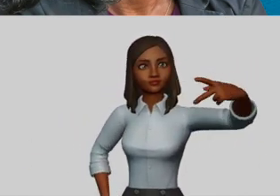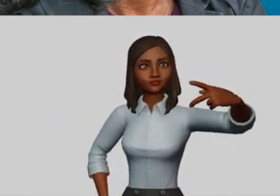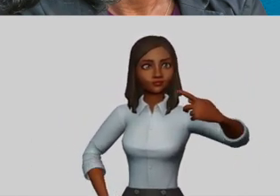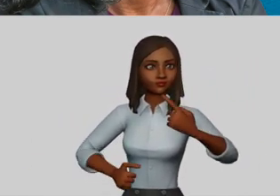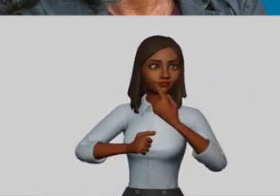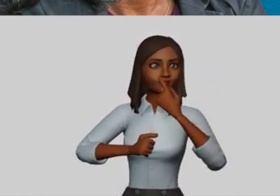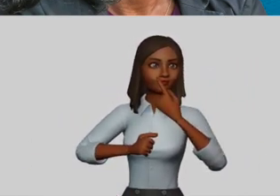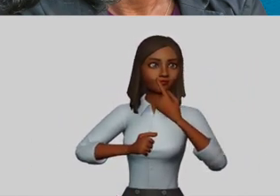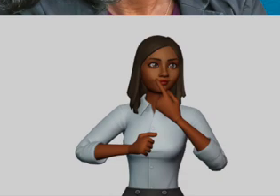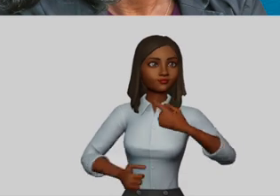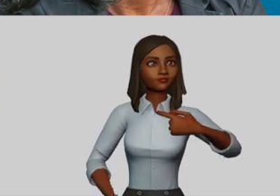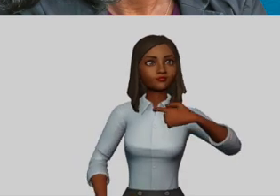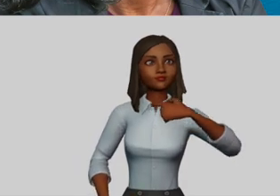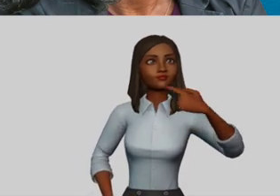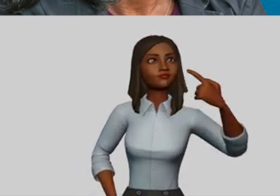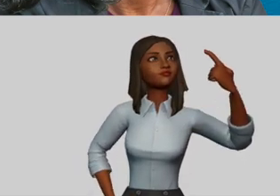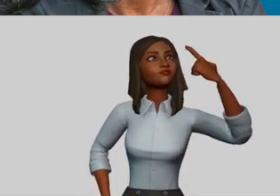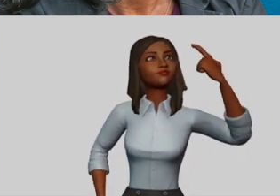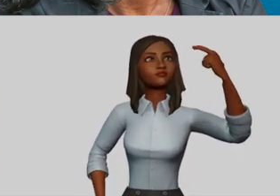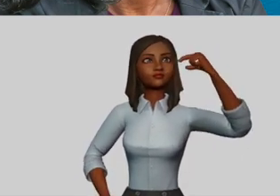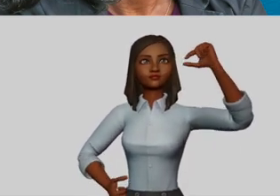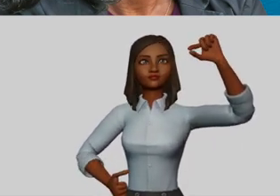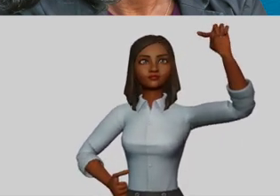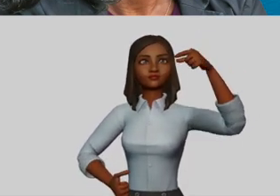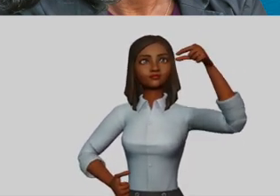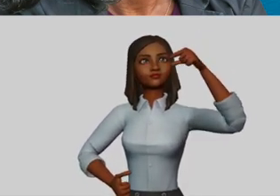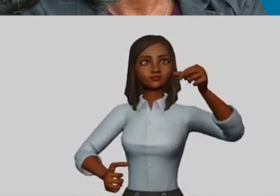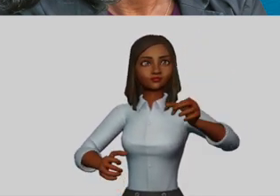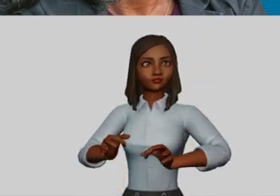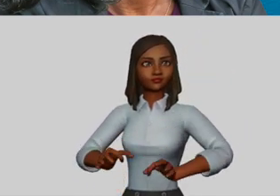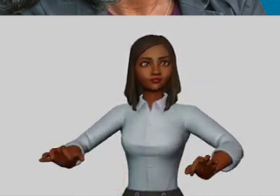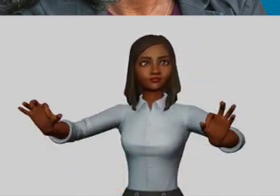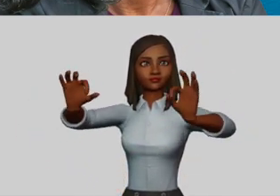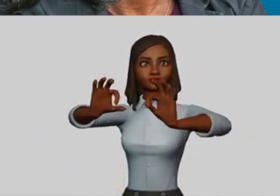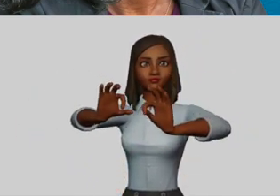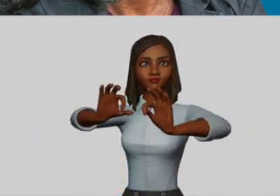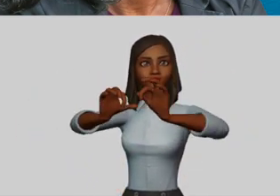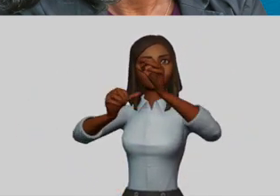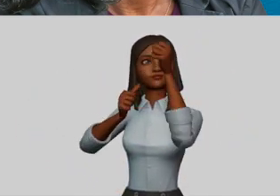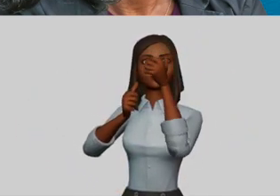No, sí. No. Amanda, vamos a tener que darle un micrófono ya que le están echando la culpa de tanta cosa.